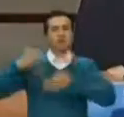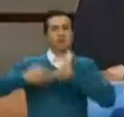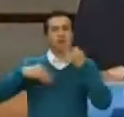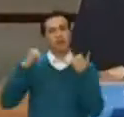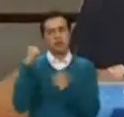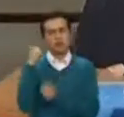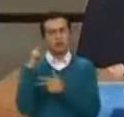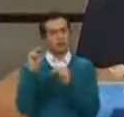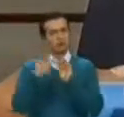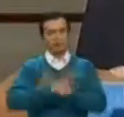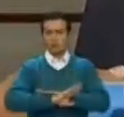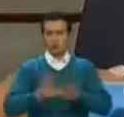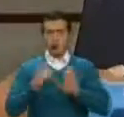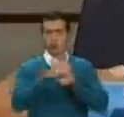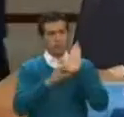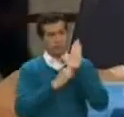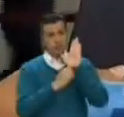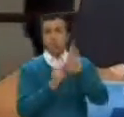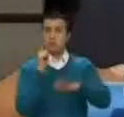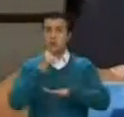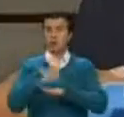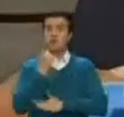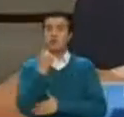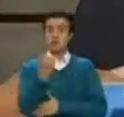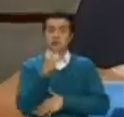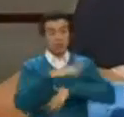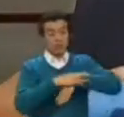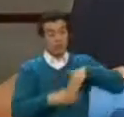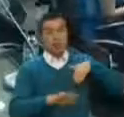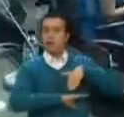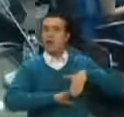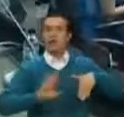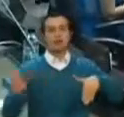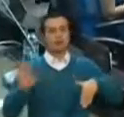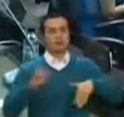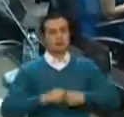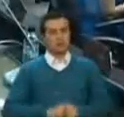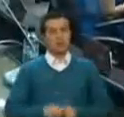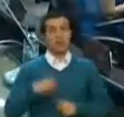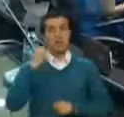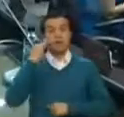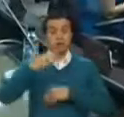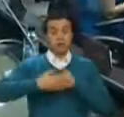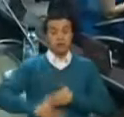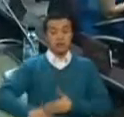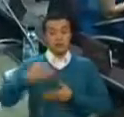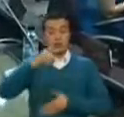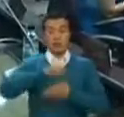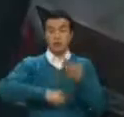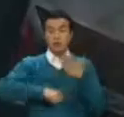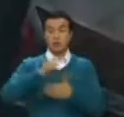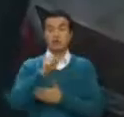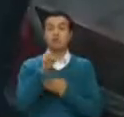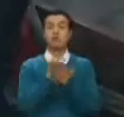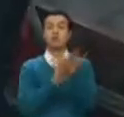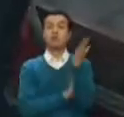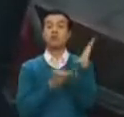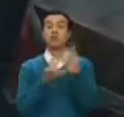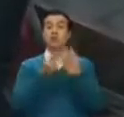diferente. Máximo, lo que la Constitución permite es que se puede hacer en el ámbito regional. El plazo máximo para la aprobación del proyecto de ley